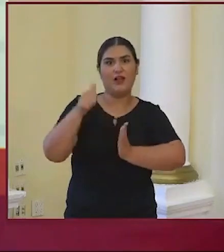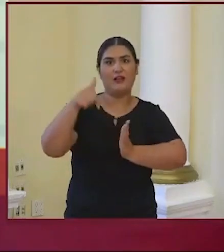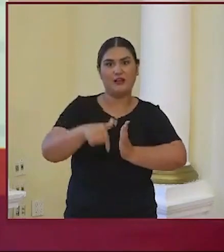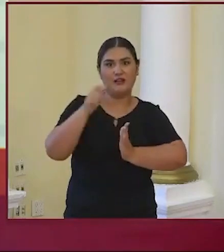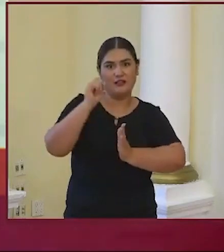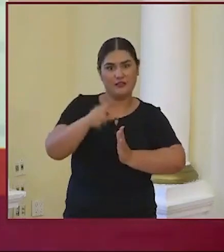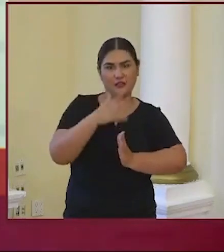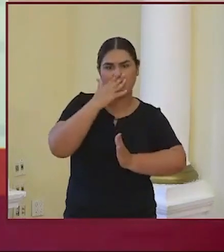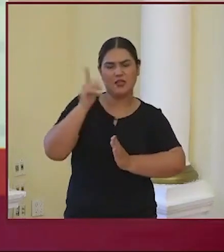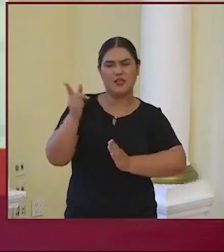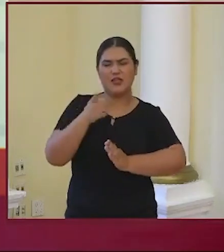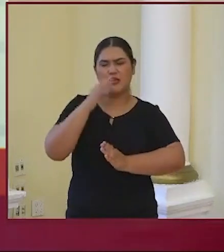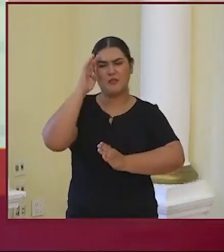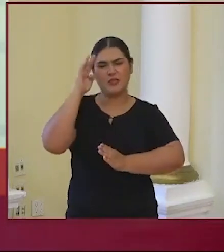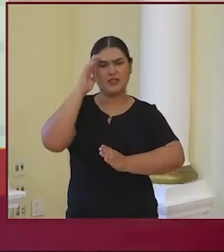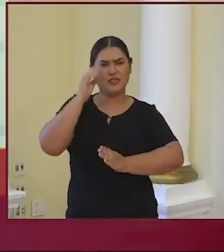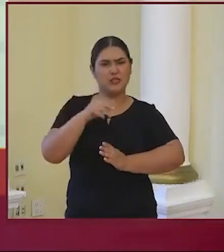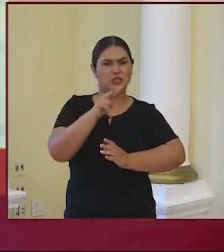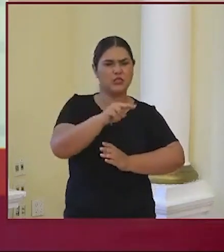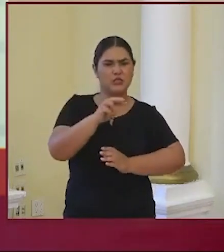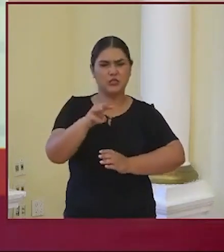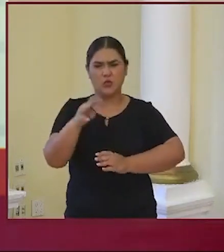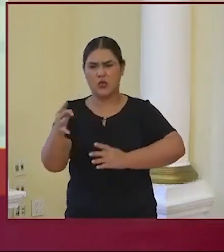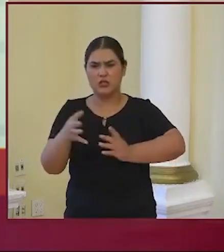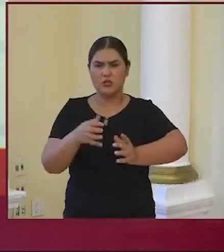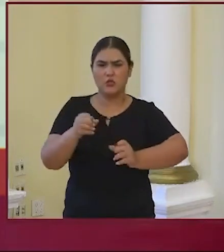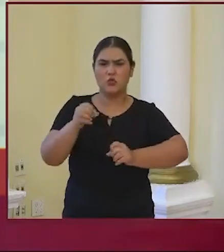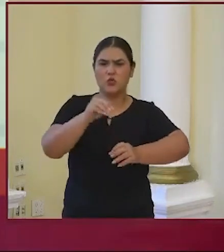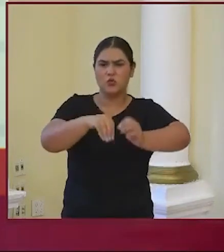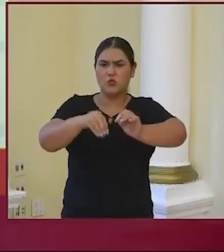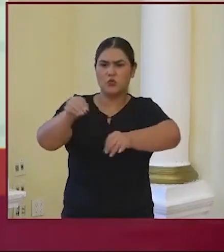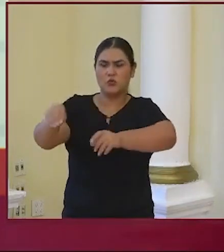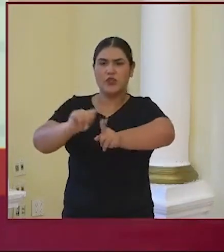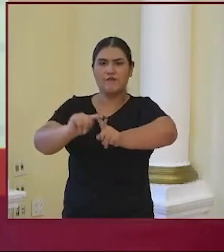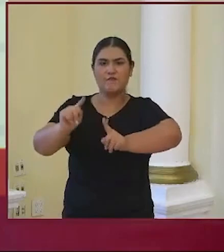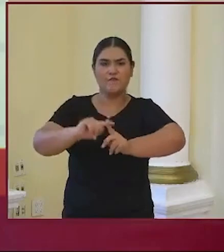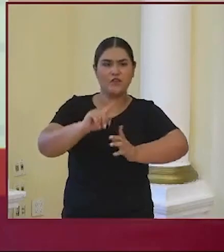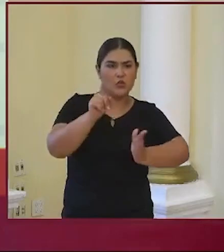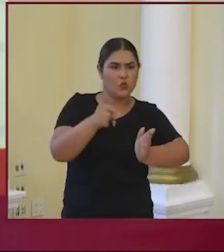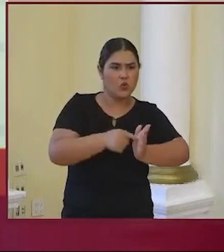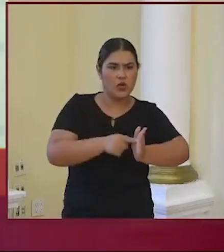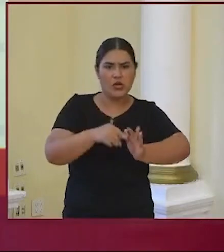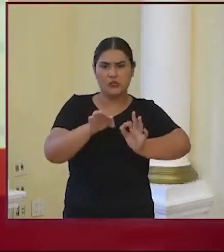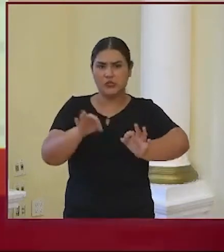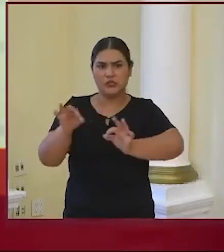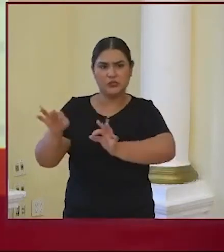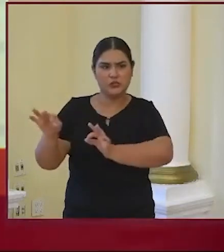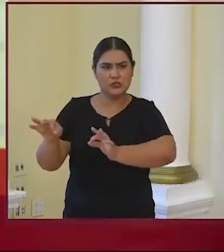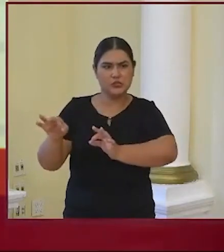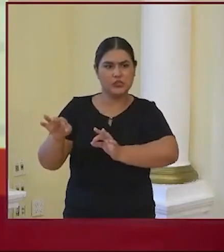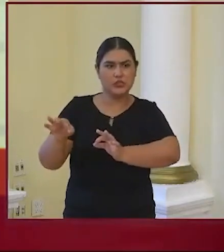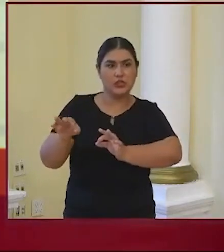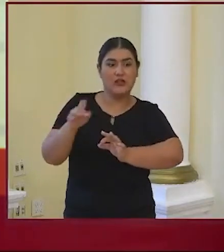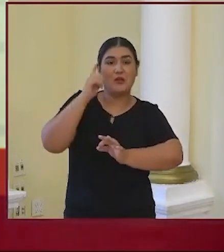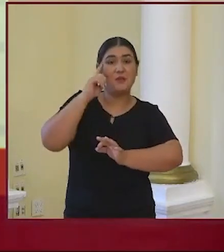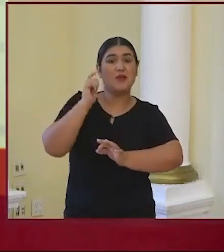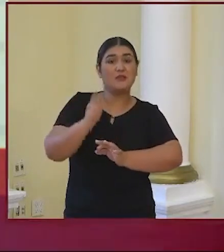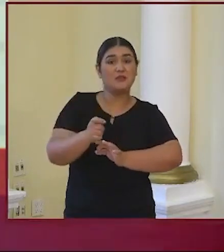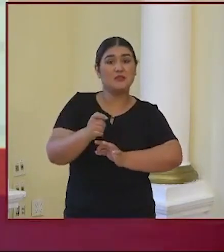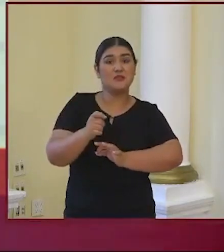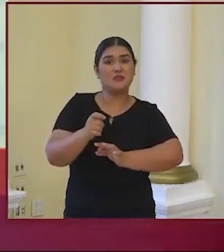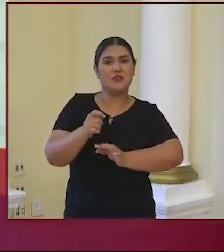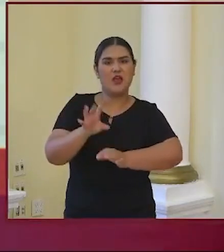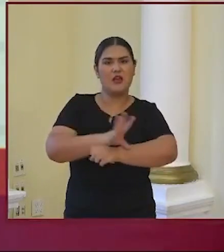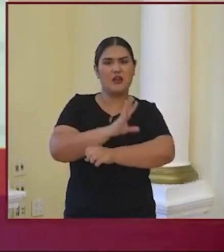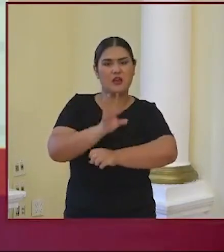3, 4, 5 en distintos lugares del estado y para pasar energía